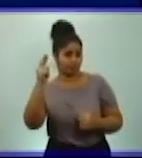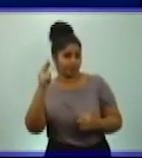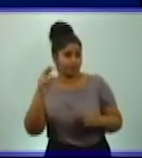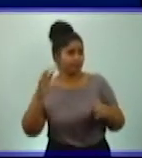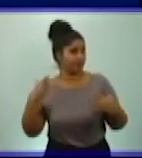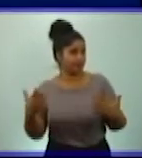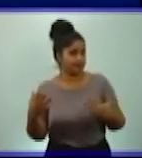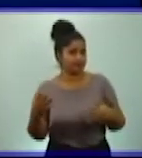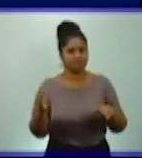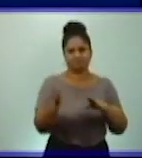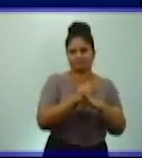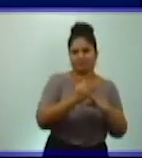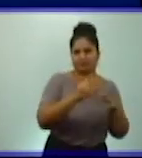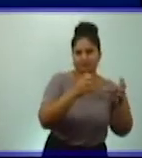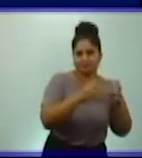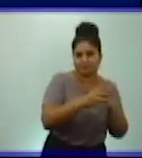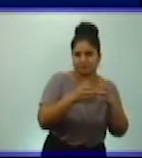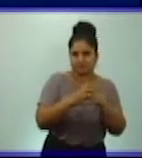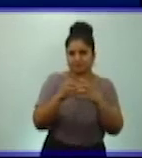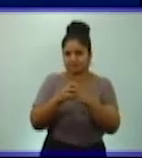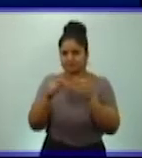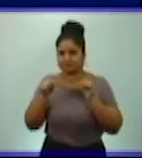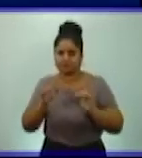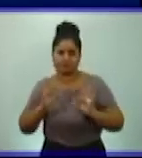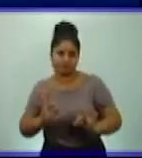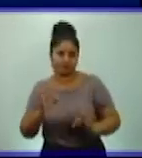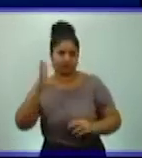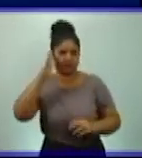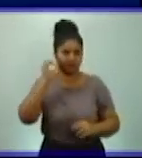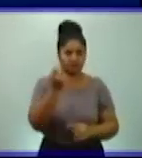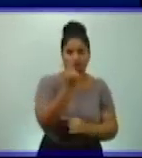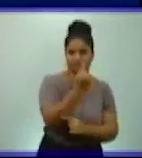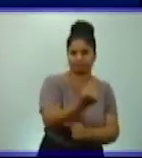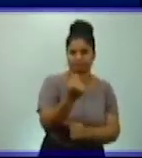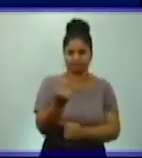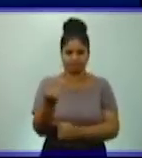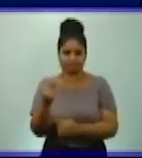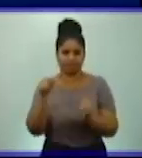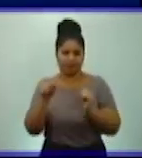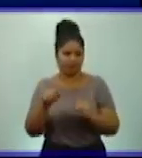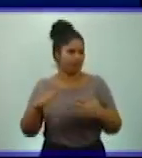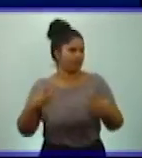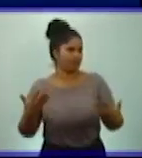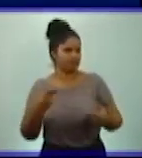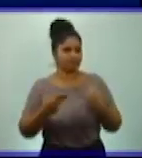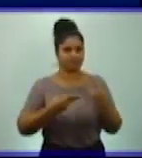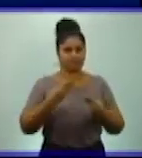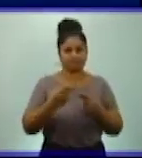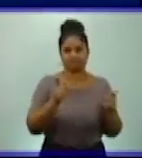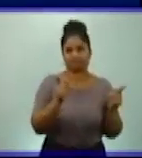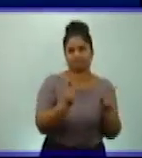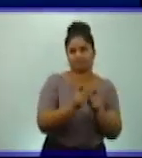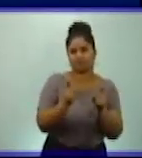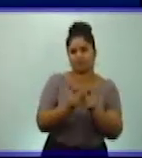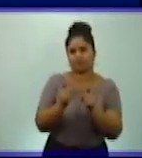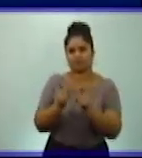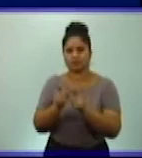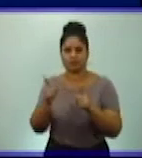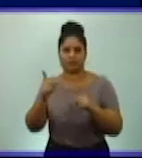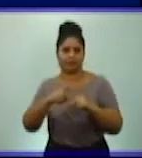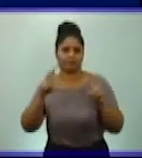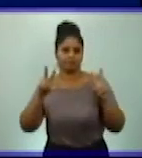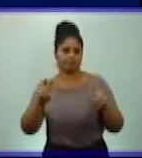poder deslindar el mensaje del poema. Por tanto, vamos resumiendo que el tema del poema es el